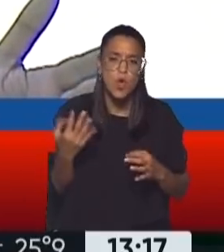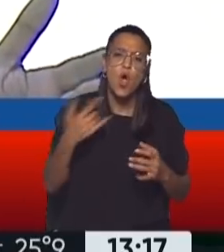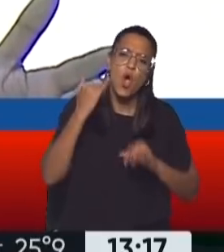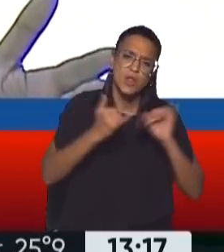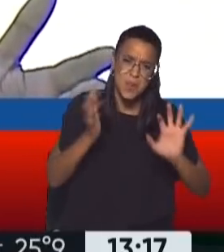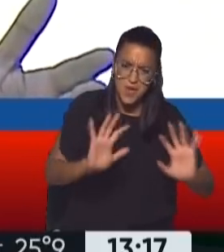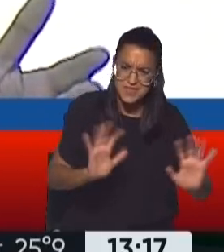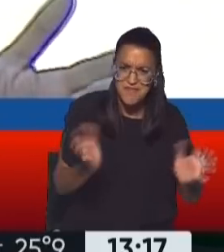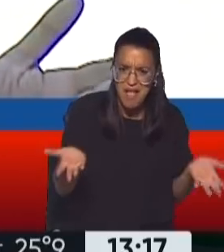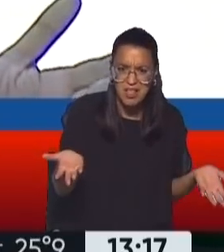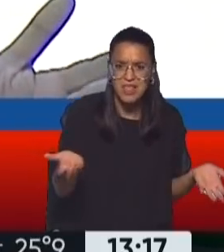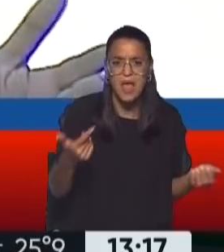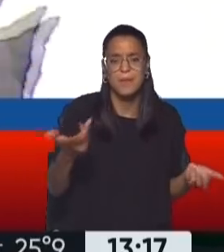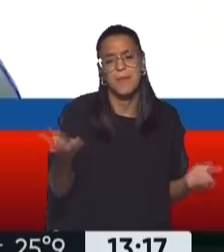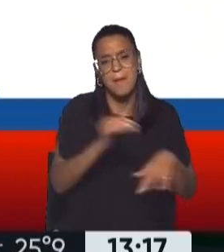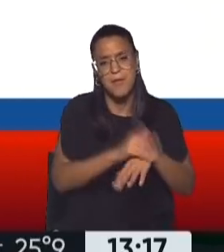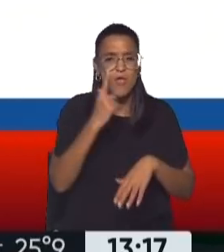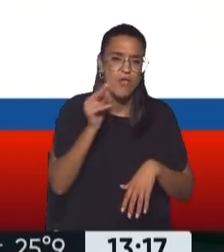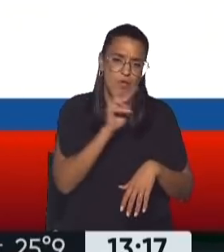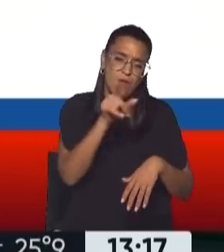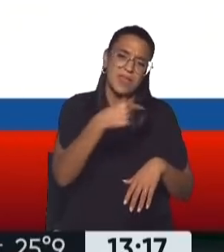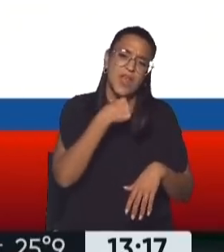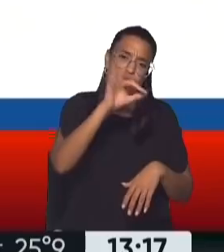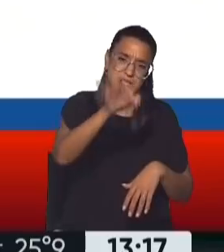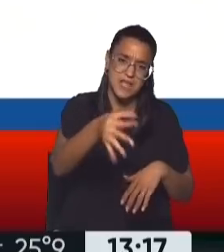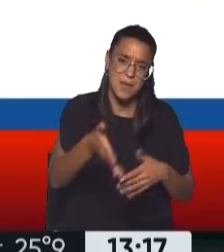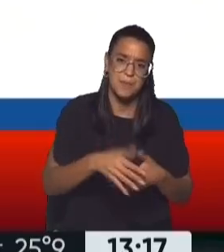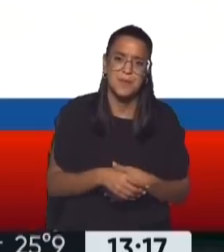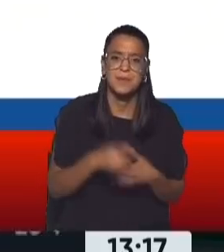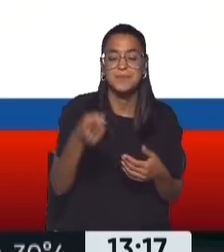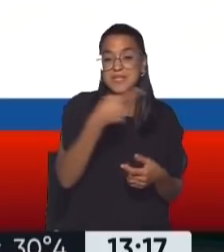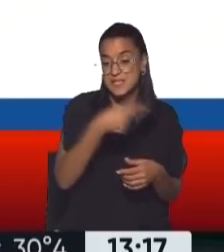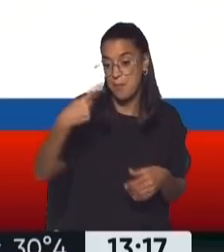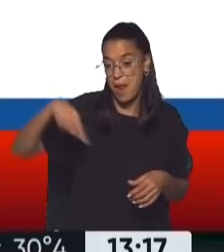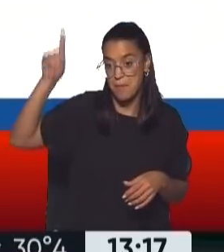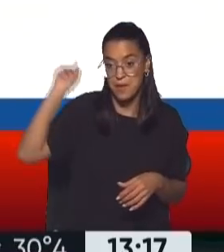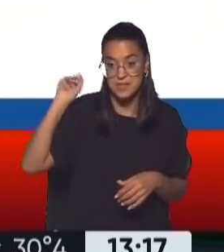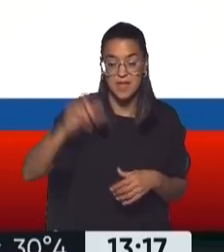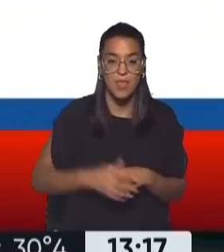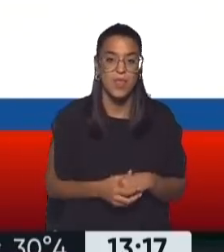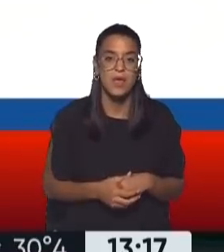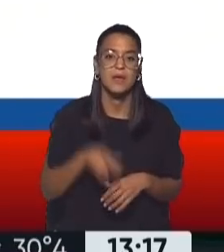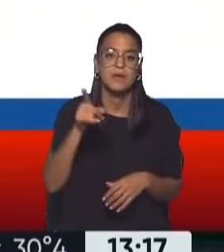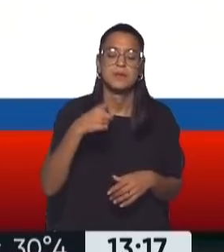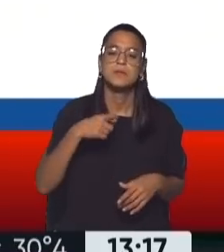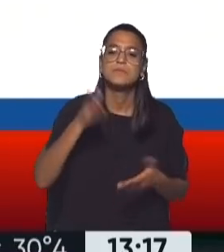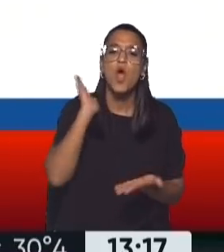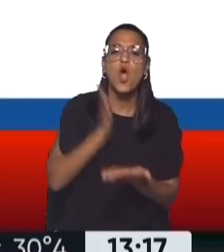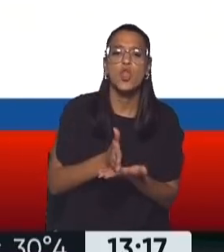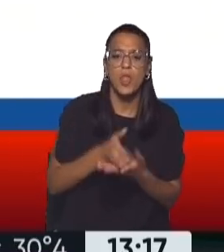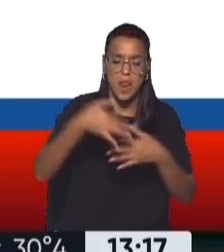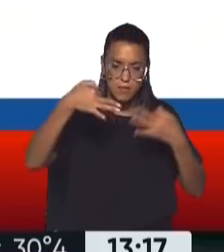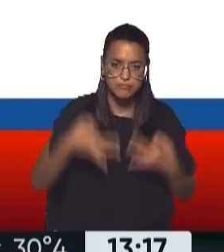contarles. Amigos y amigas, mire, quiero que lo sepan. La semana pasada quedó firme la